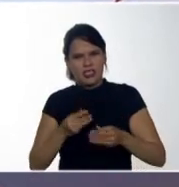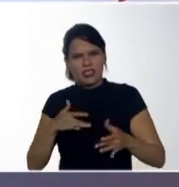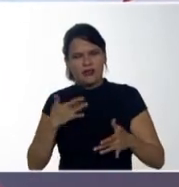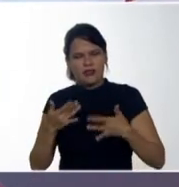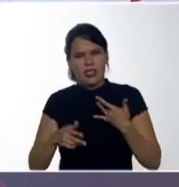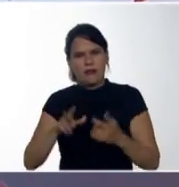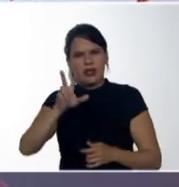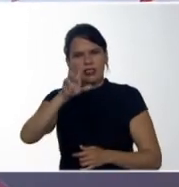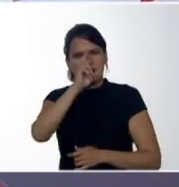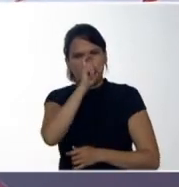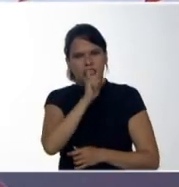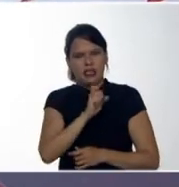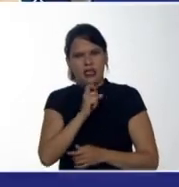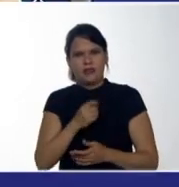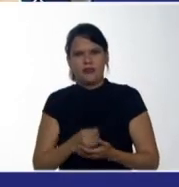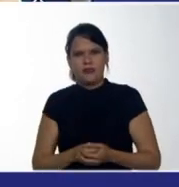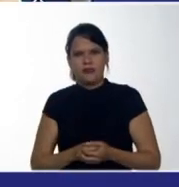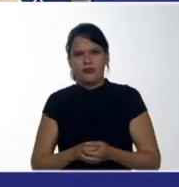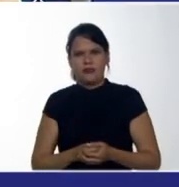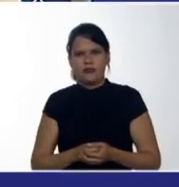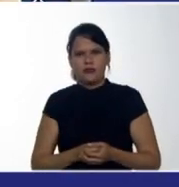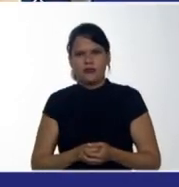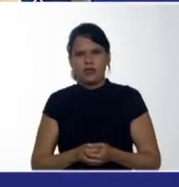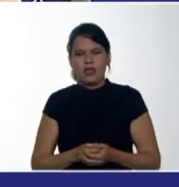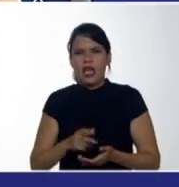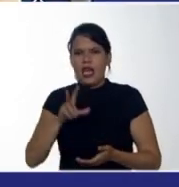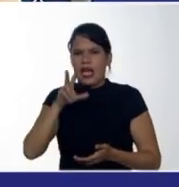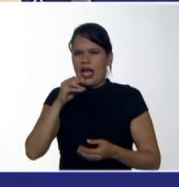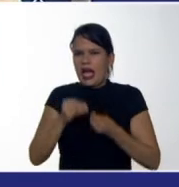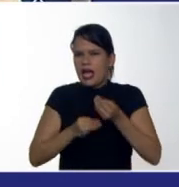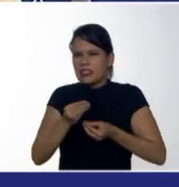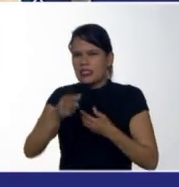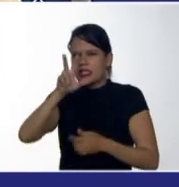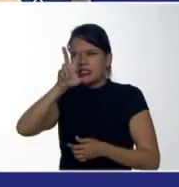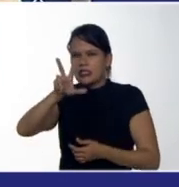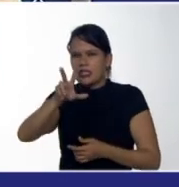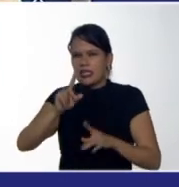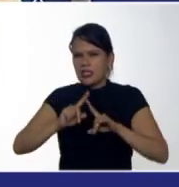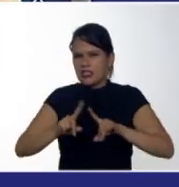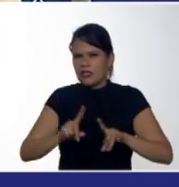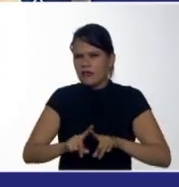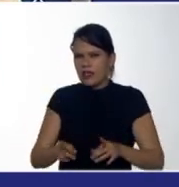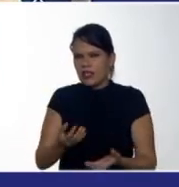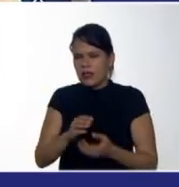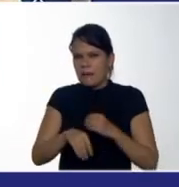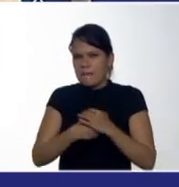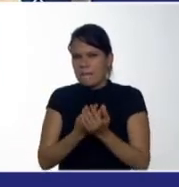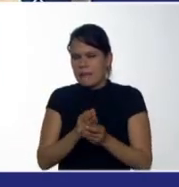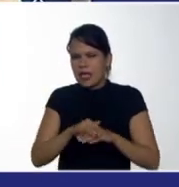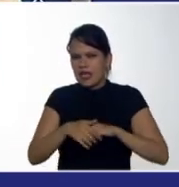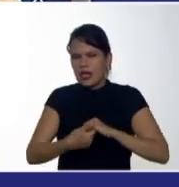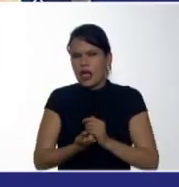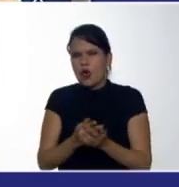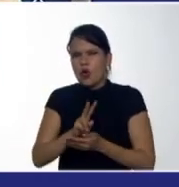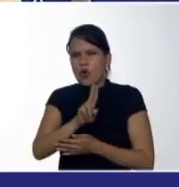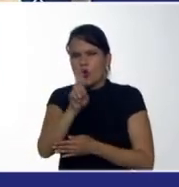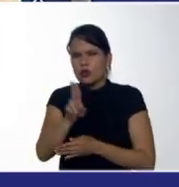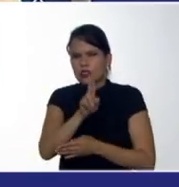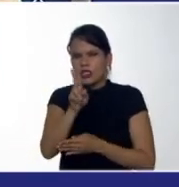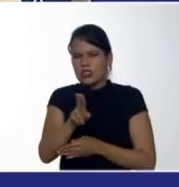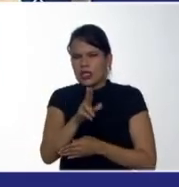tercer año, prepara 3 tipos de mezclas utilizando los